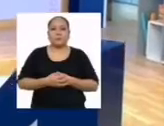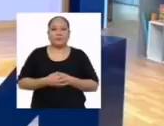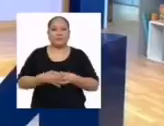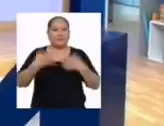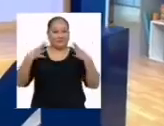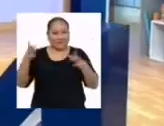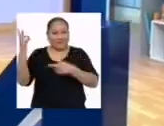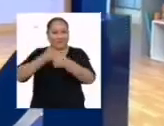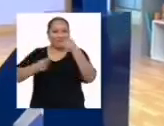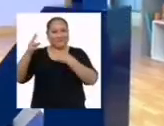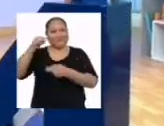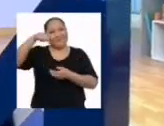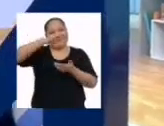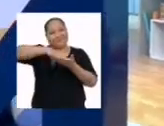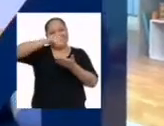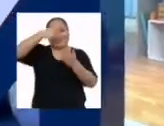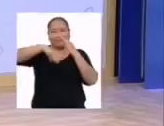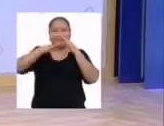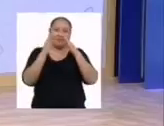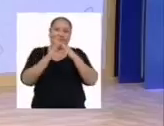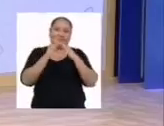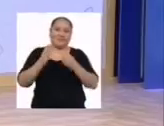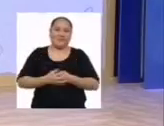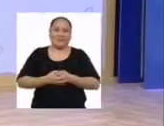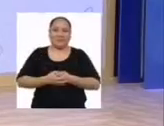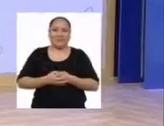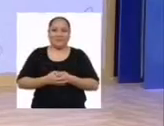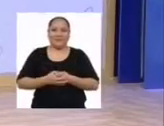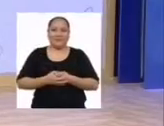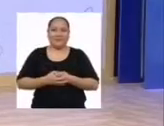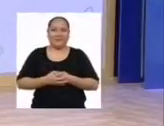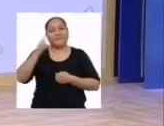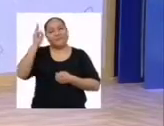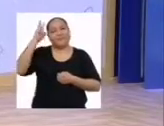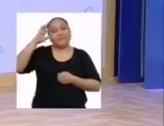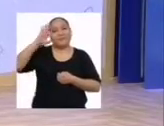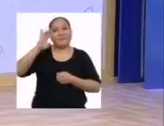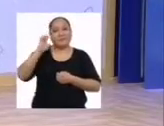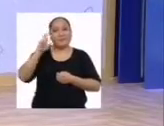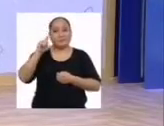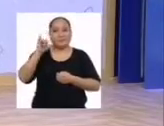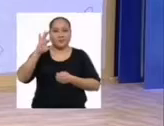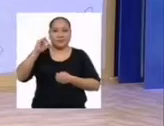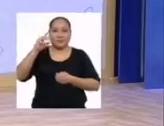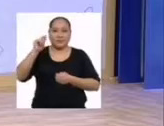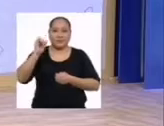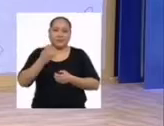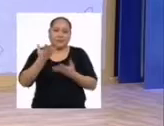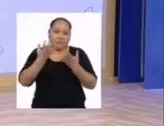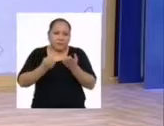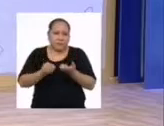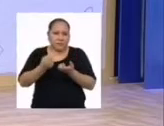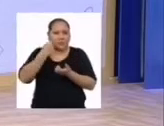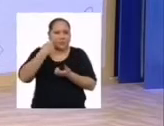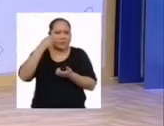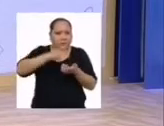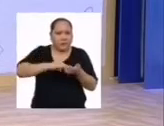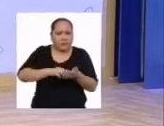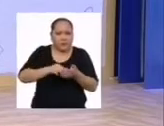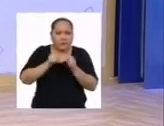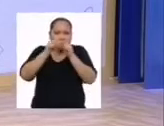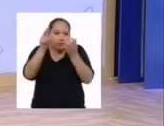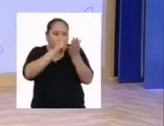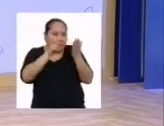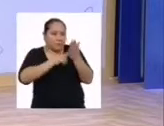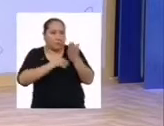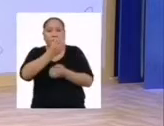Estamos de vuelta en Aprendo en Casa. Profesora Felicitas, quiero saber más cosas y seguir leyendo para poder mejorar